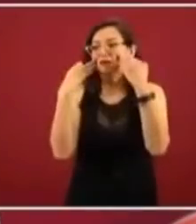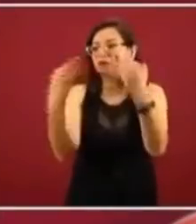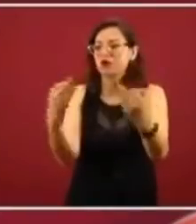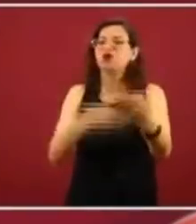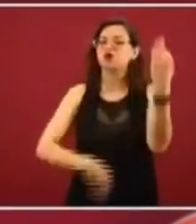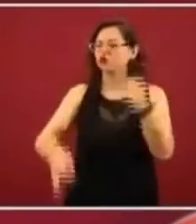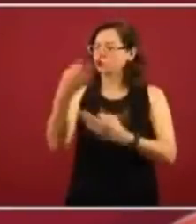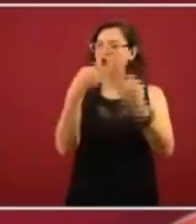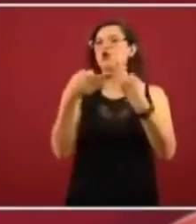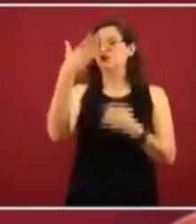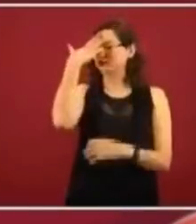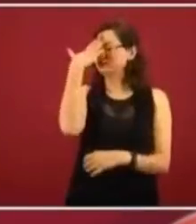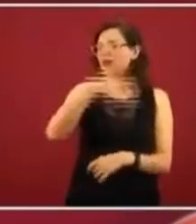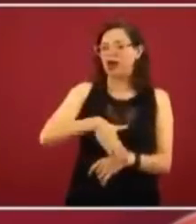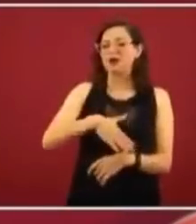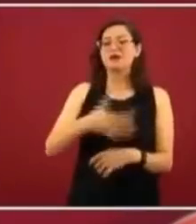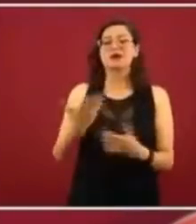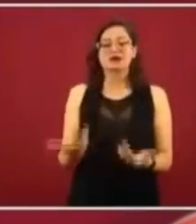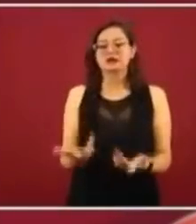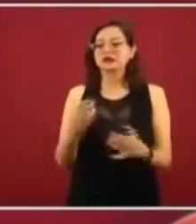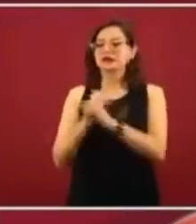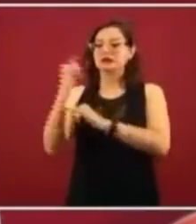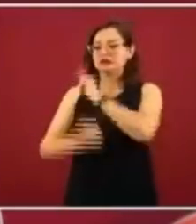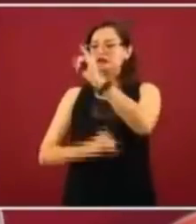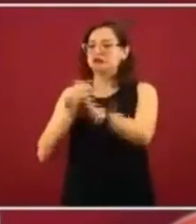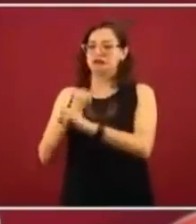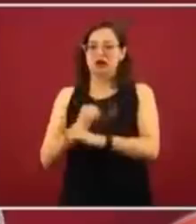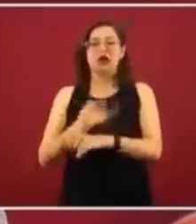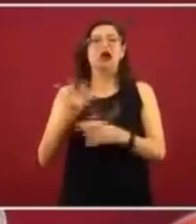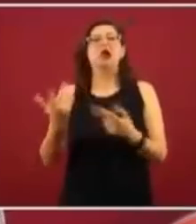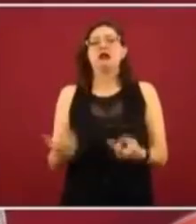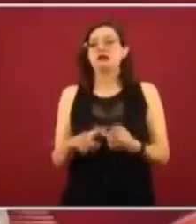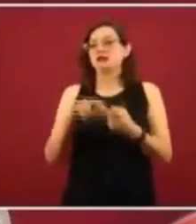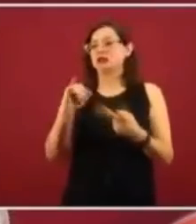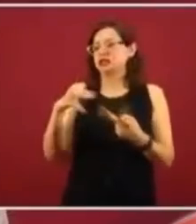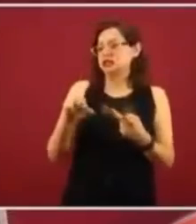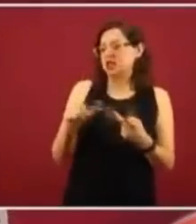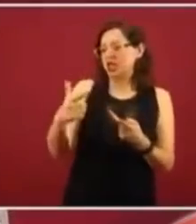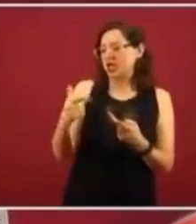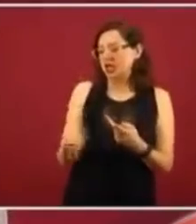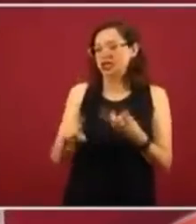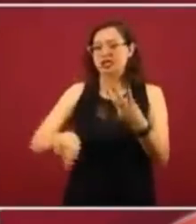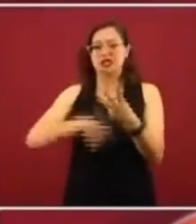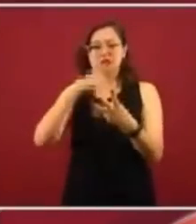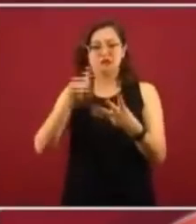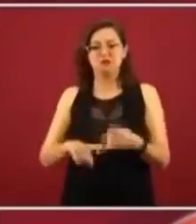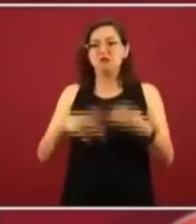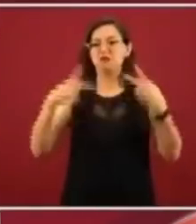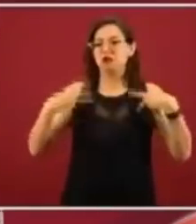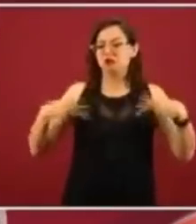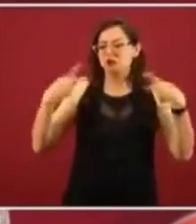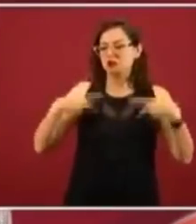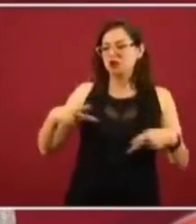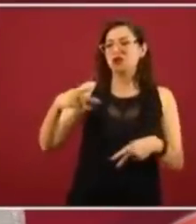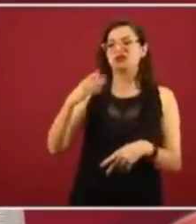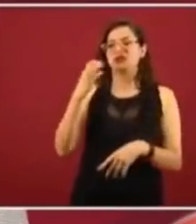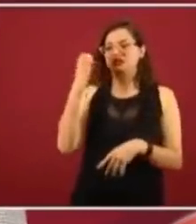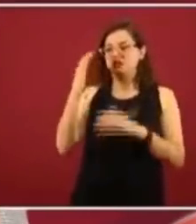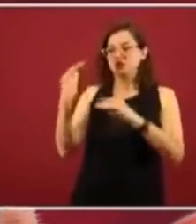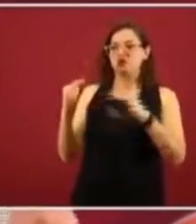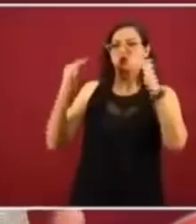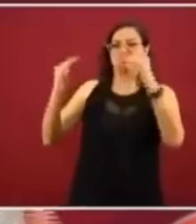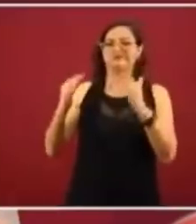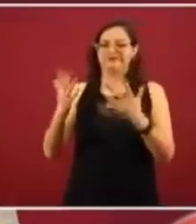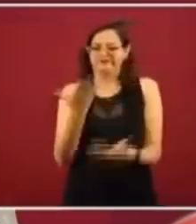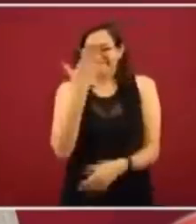y documentada por los organismos financieros internacionales, por el INEGI, por las personas expertas académicas.